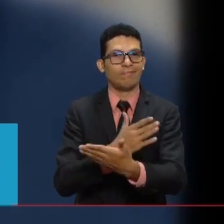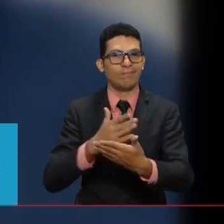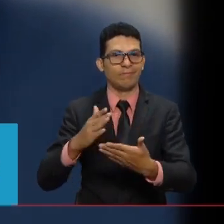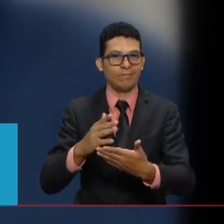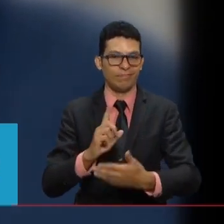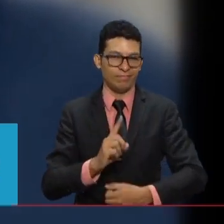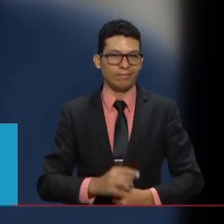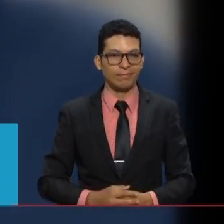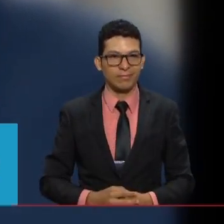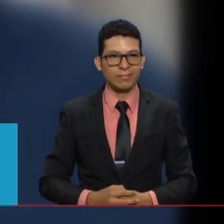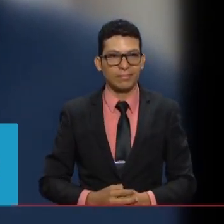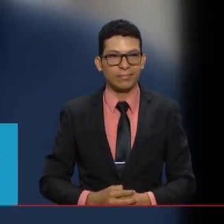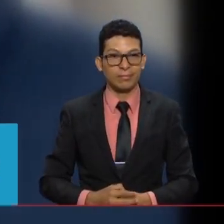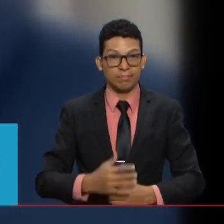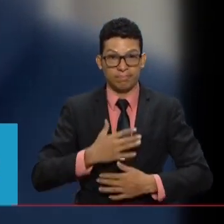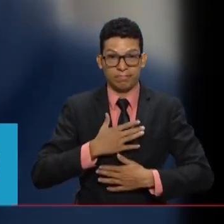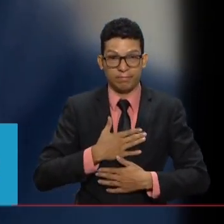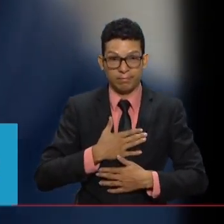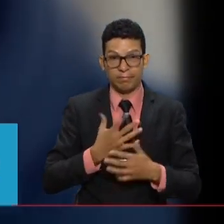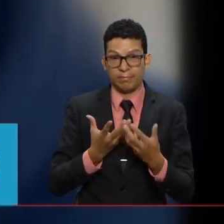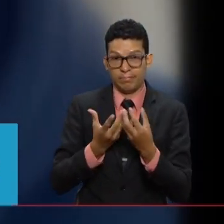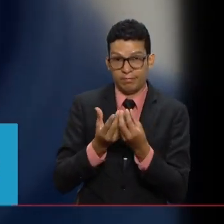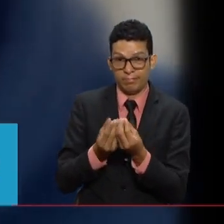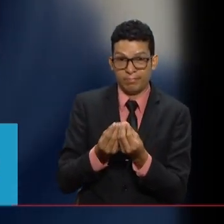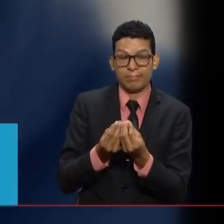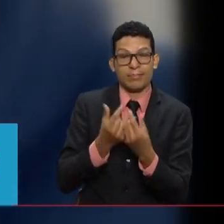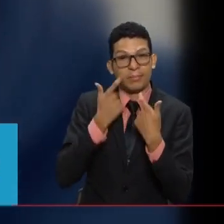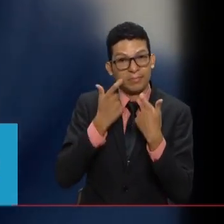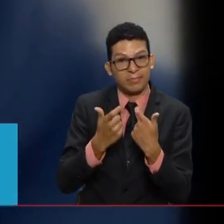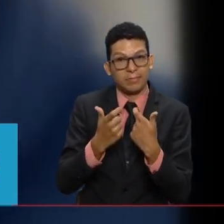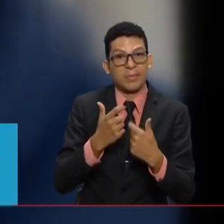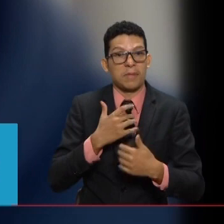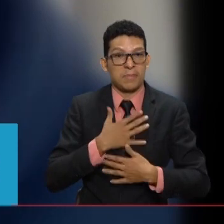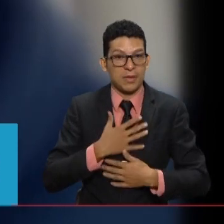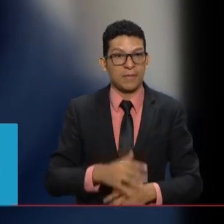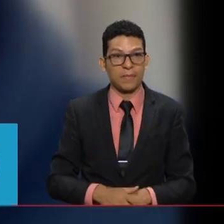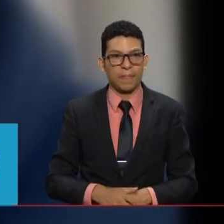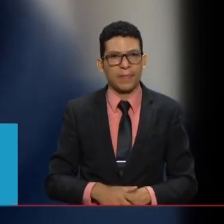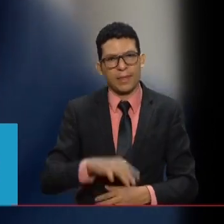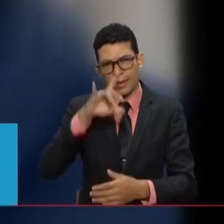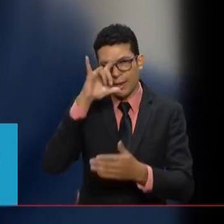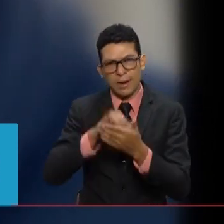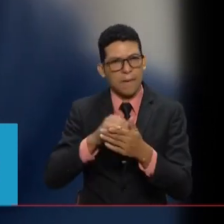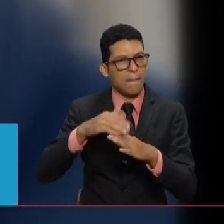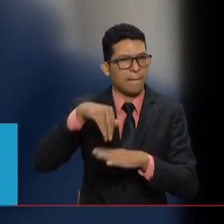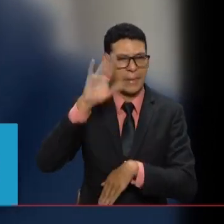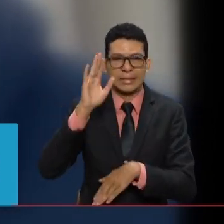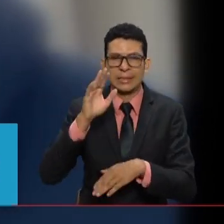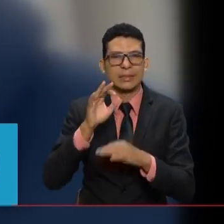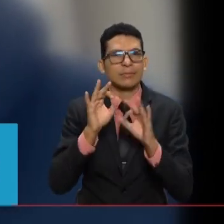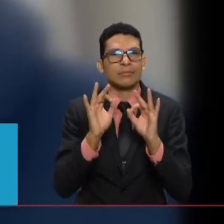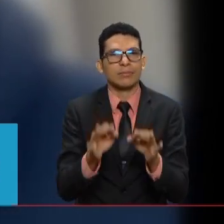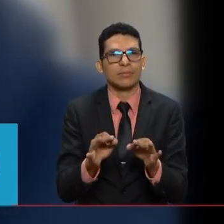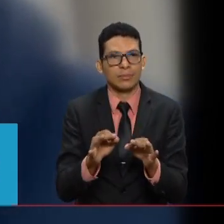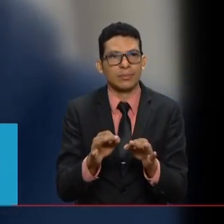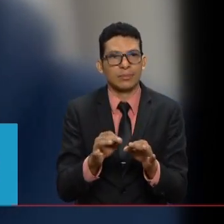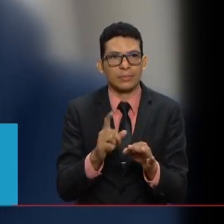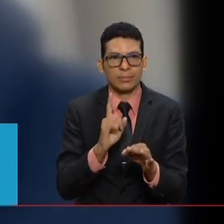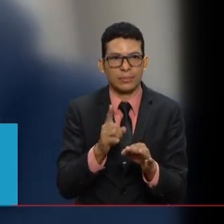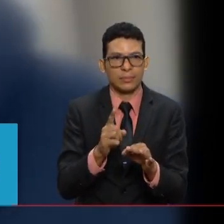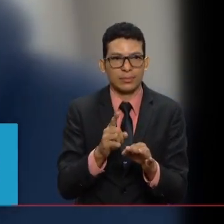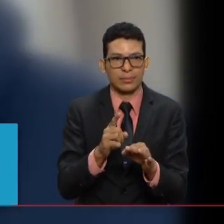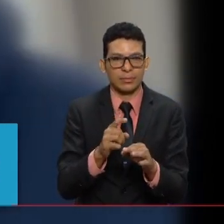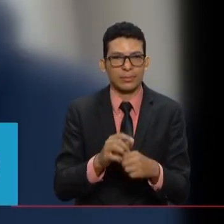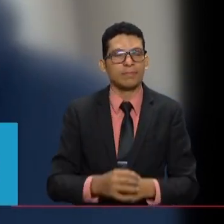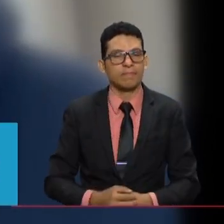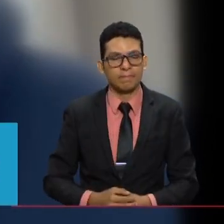familiar. Tengo un equipo increíble conmigo y creo que lo más sorprendente de esta pieza es el